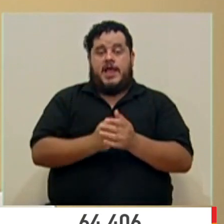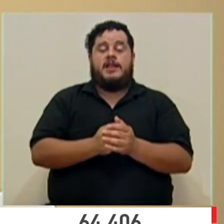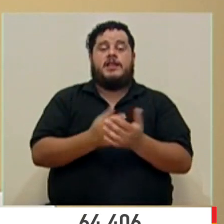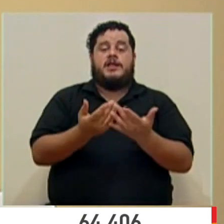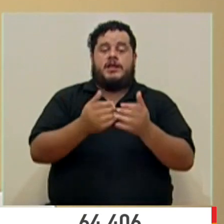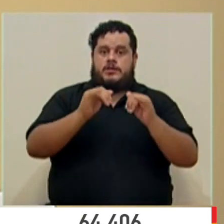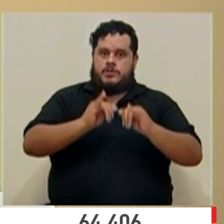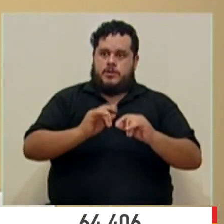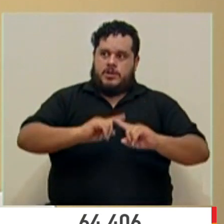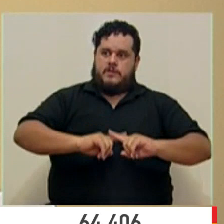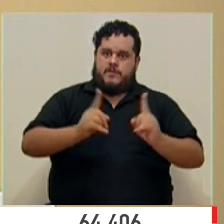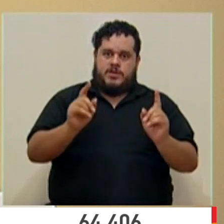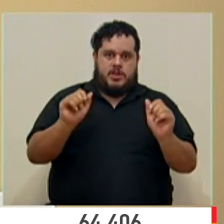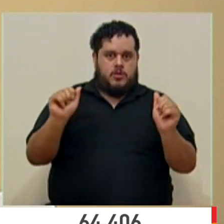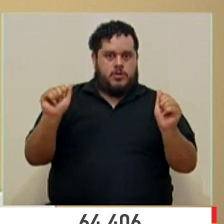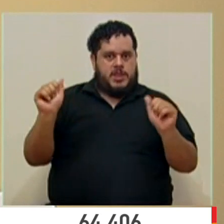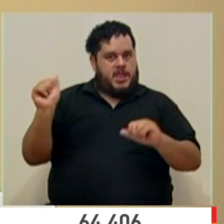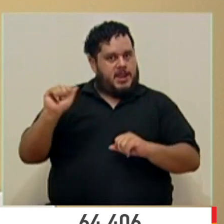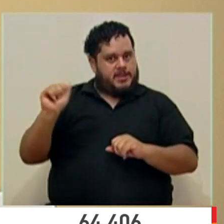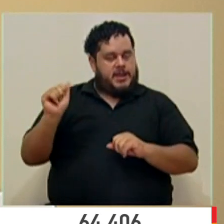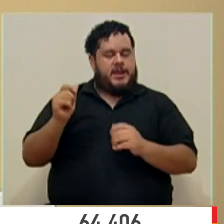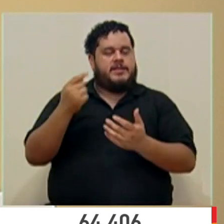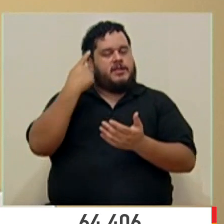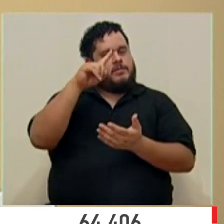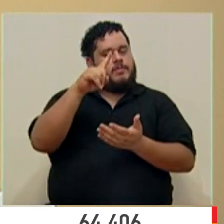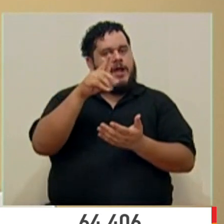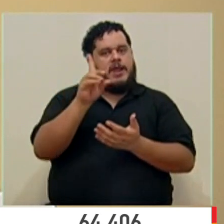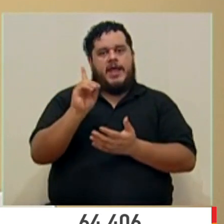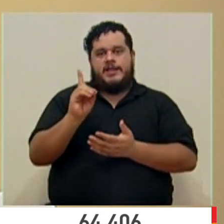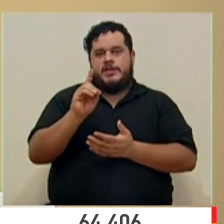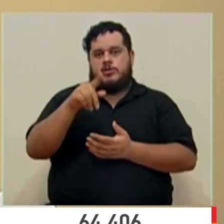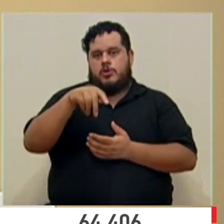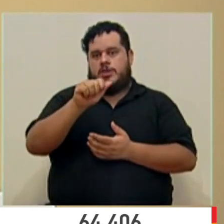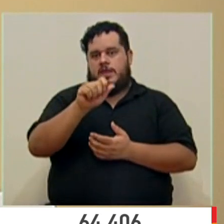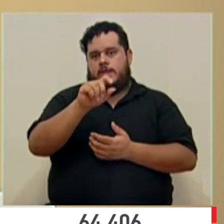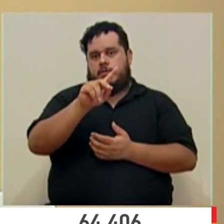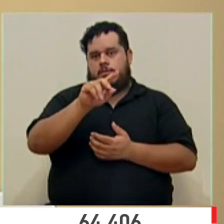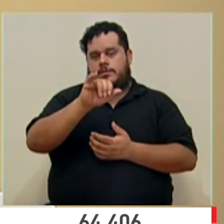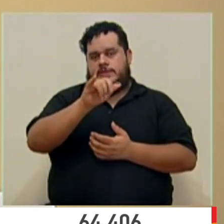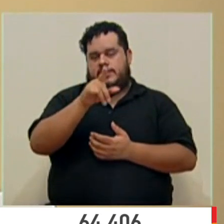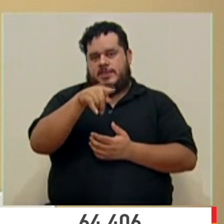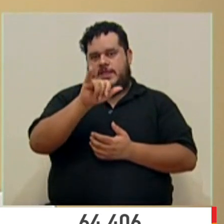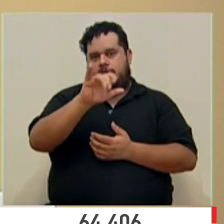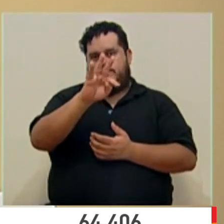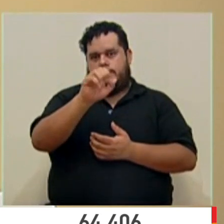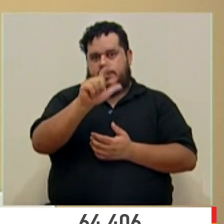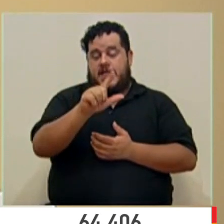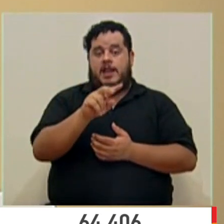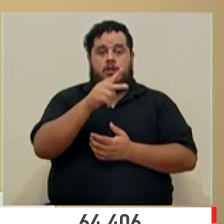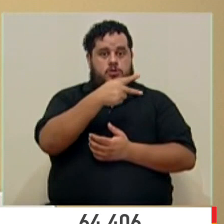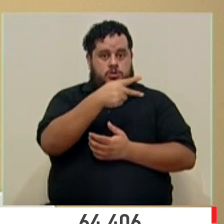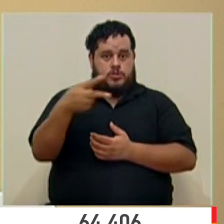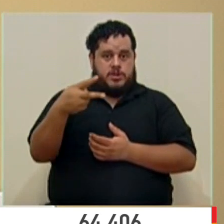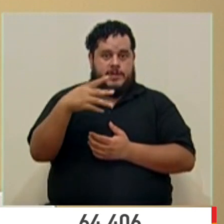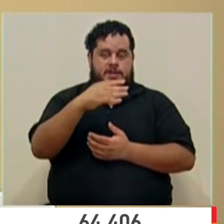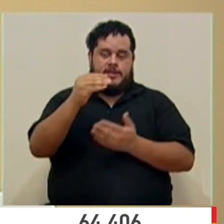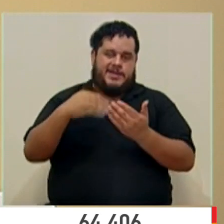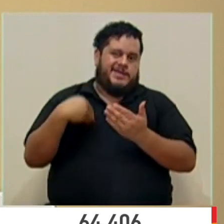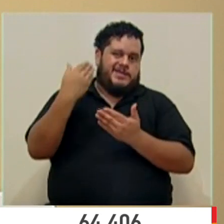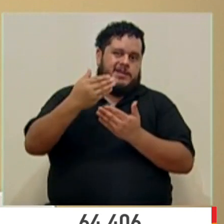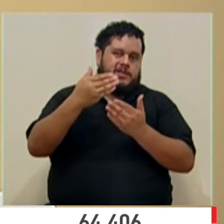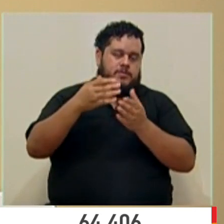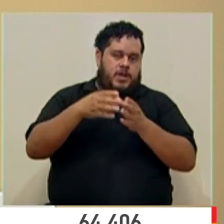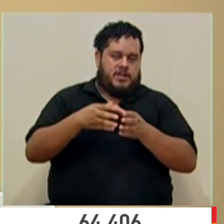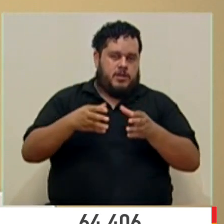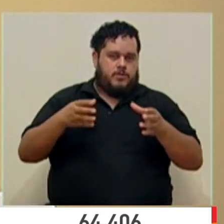la diferenciación de las alertas, particularmente para el distrito de Pital, por aproximadamente 2 semanas. Luego también